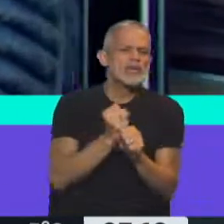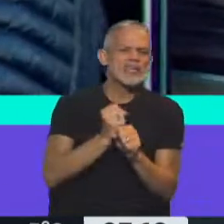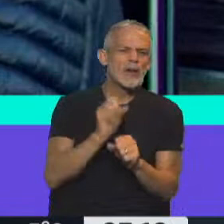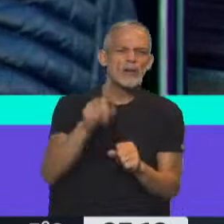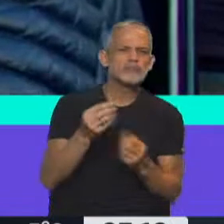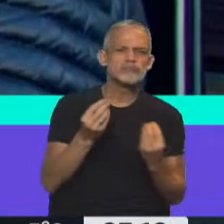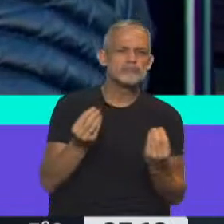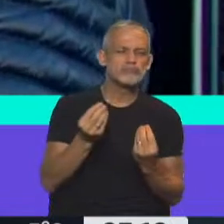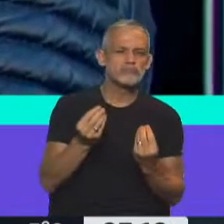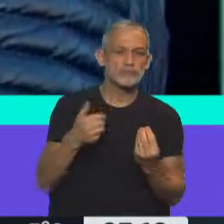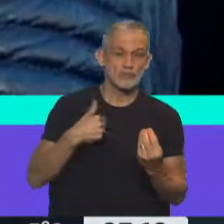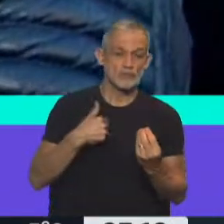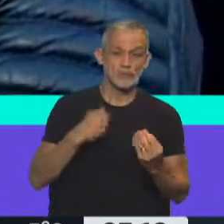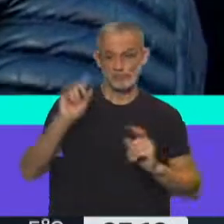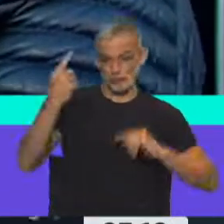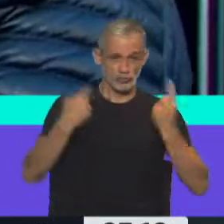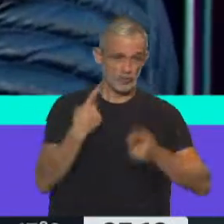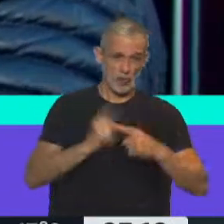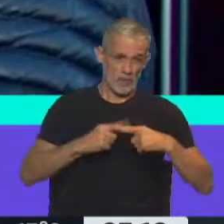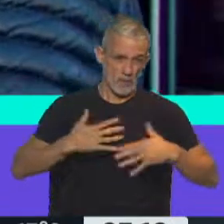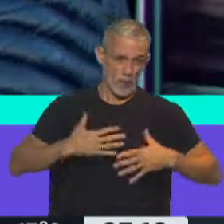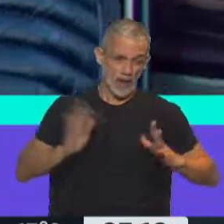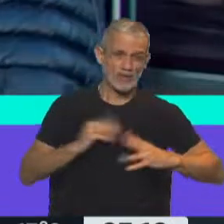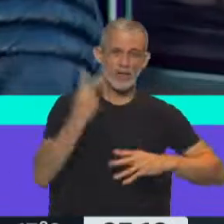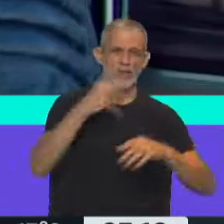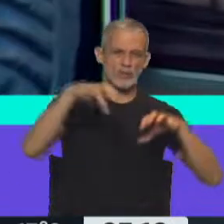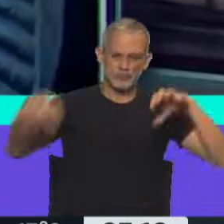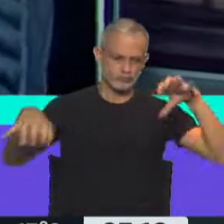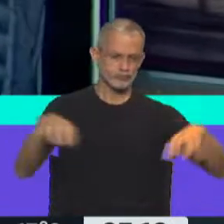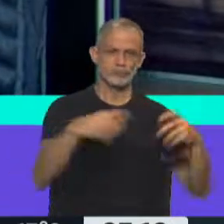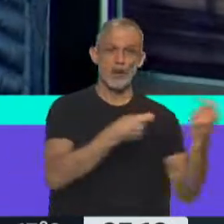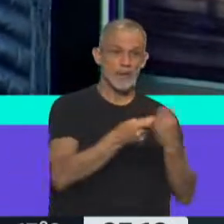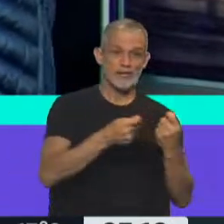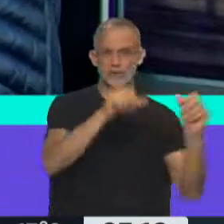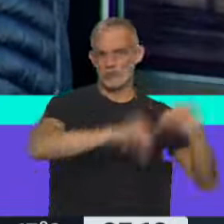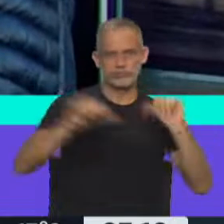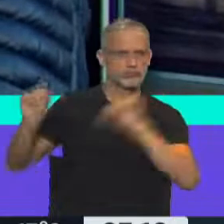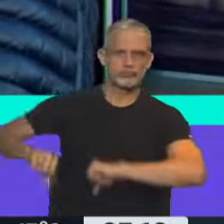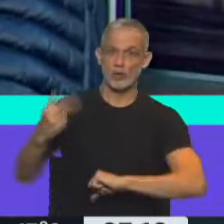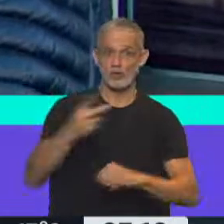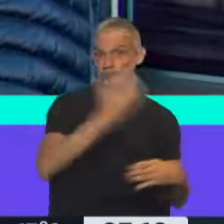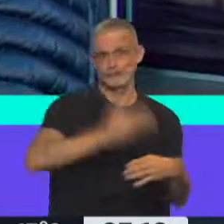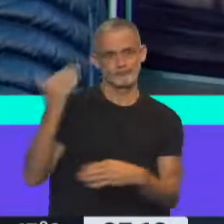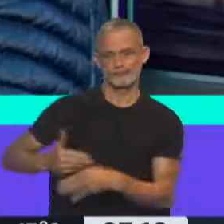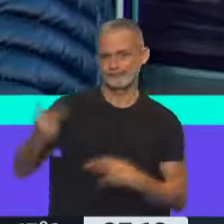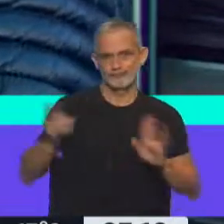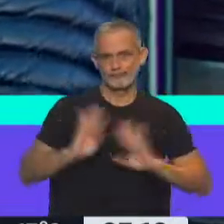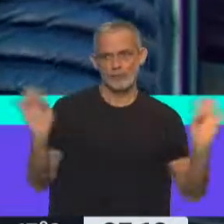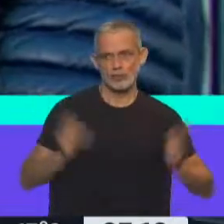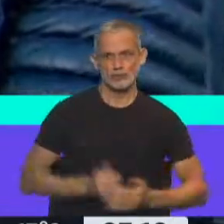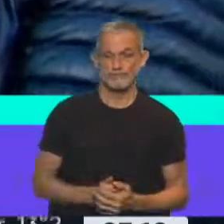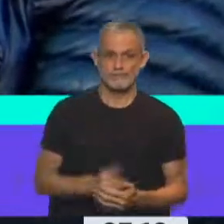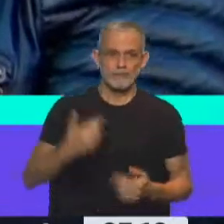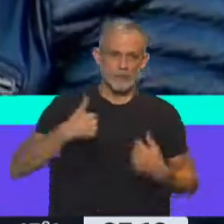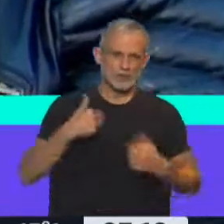realizaba o realiza? Yo soy autónomo. Ajá. Tengo dos comercios y los dos se fundieron. Tuvo que cerrar. Sí, exactamente. ¿En su caso, señora? Yo